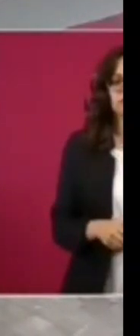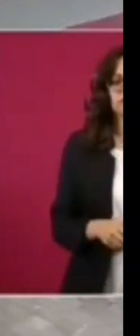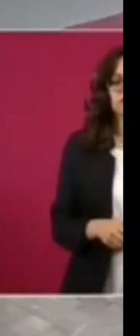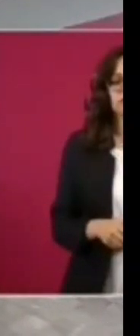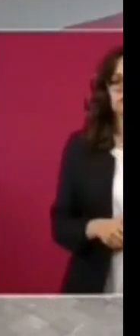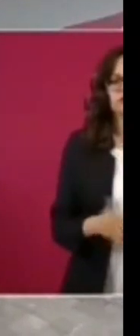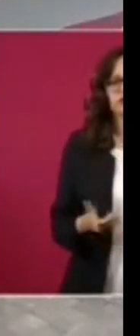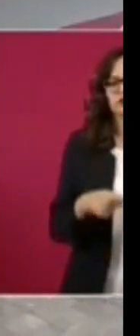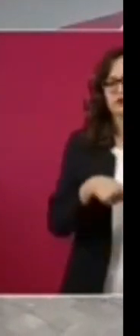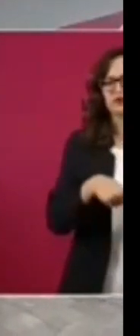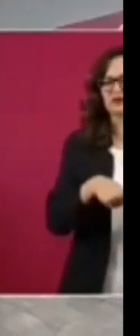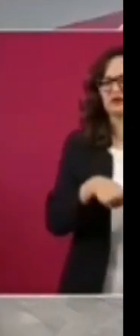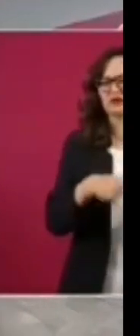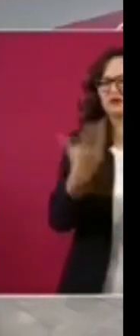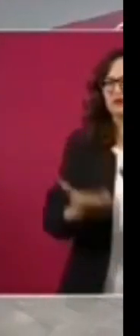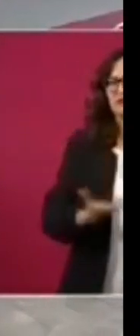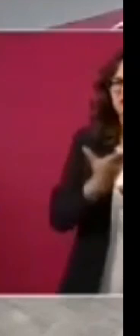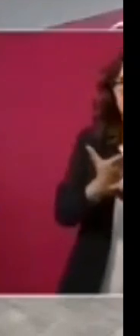Se trata